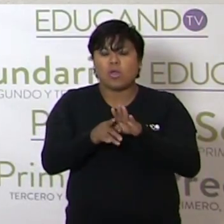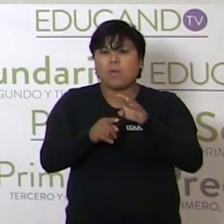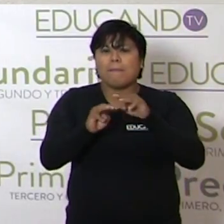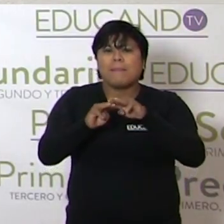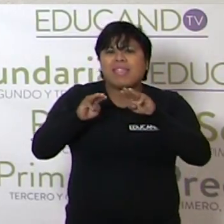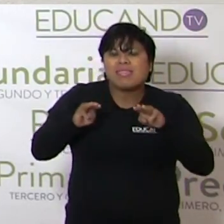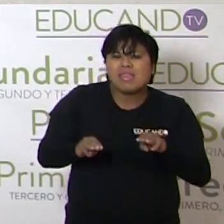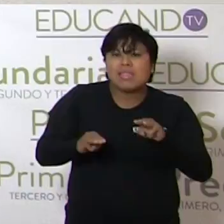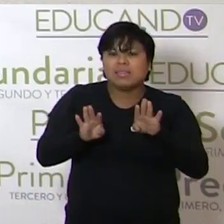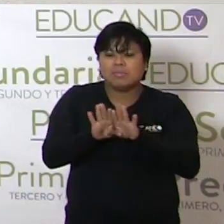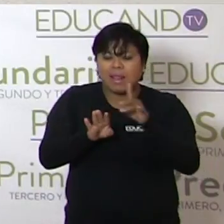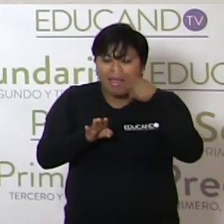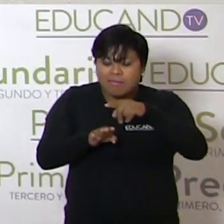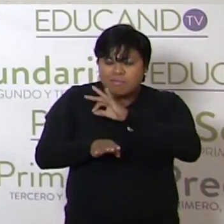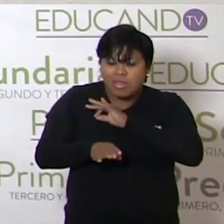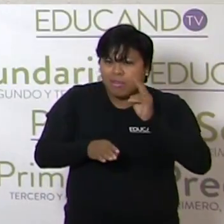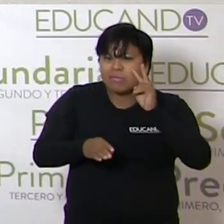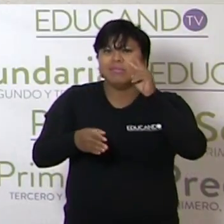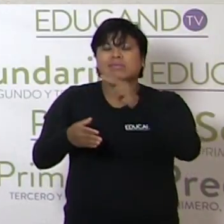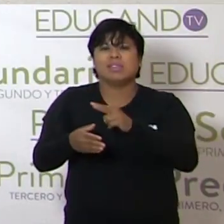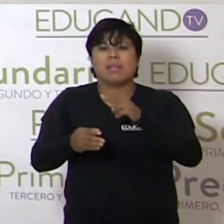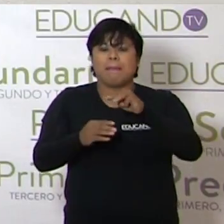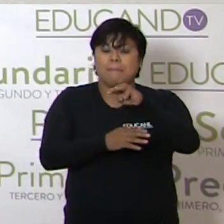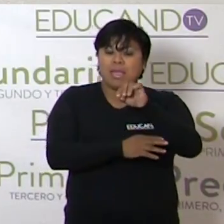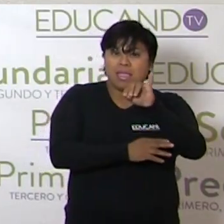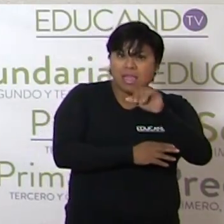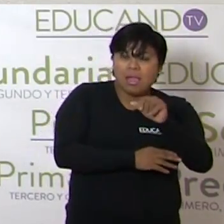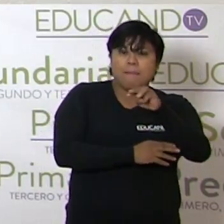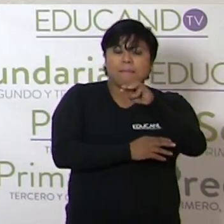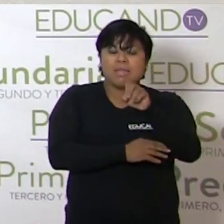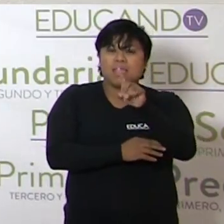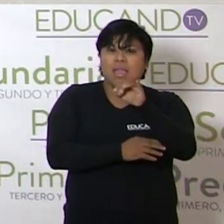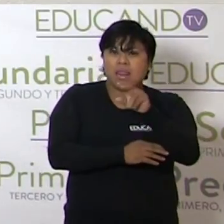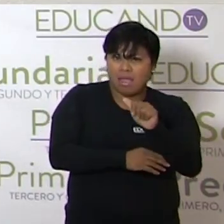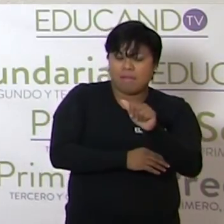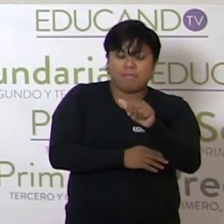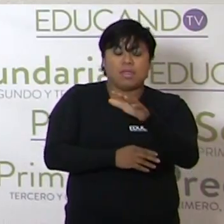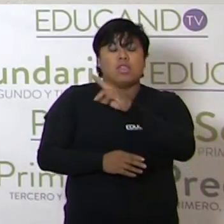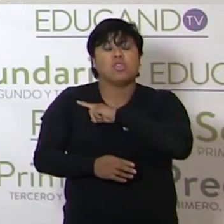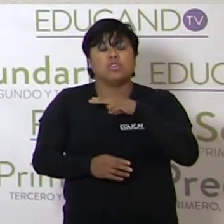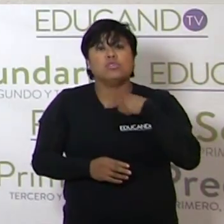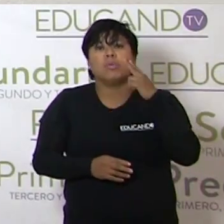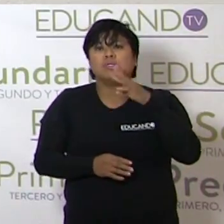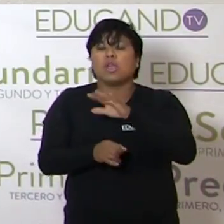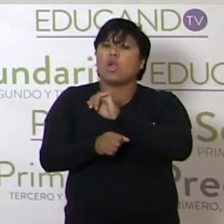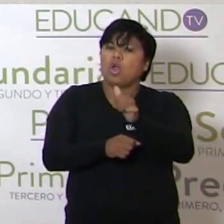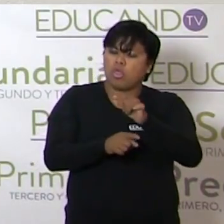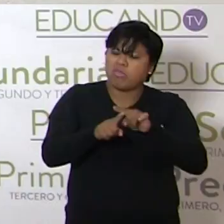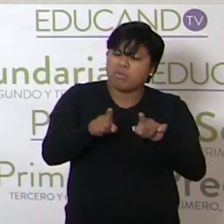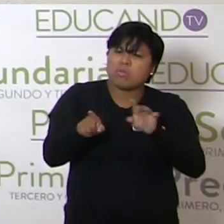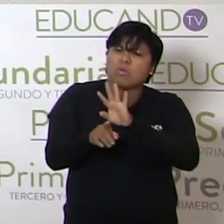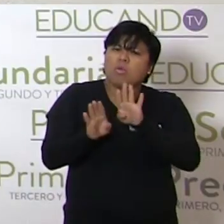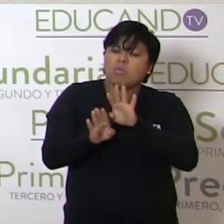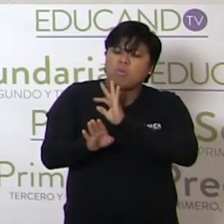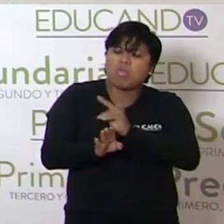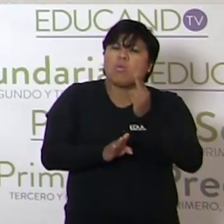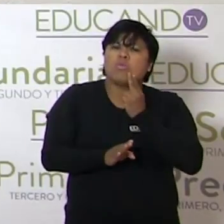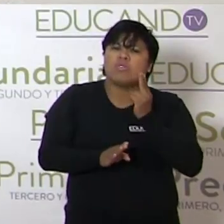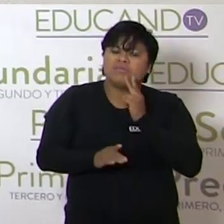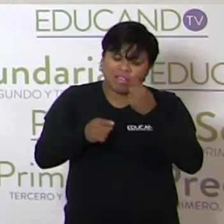medidas de tendencia central que son la media, la mediana y la moda. Bueno, vamos a ver otra utilización que la vemos. A lo mejor tú no lo has